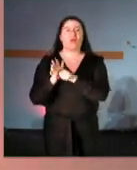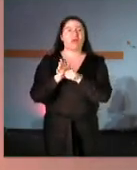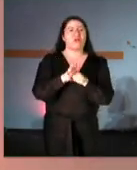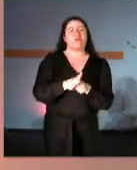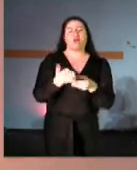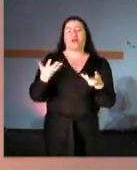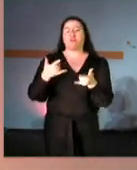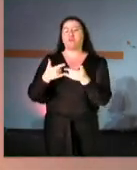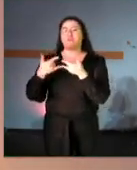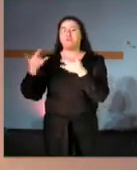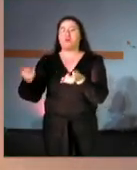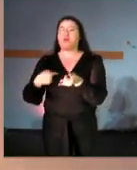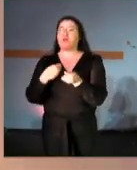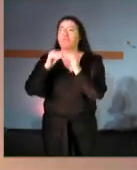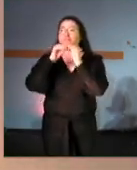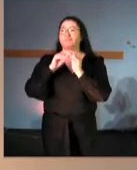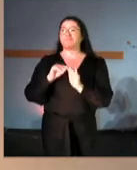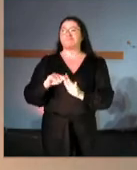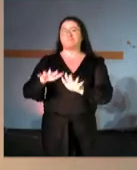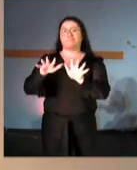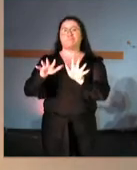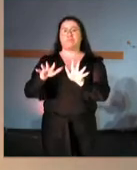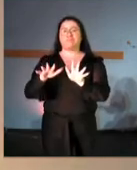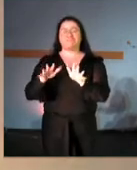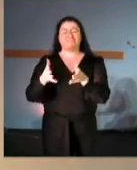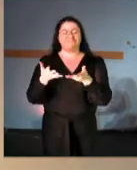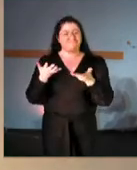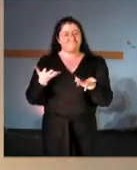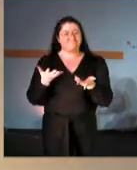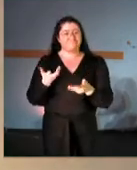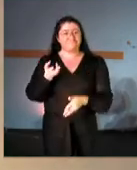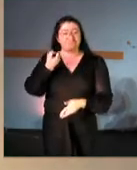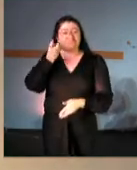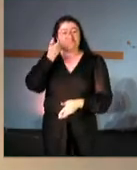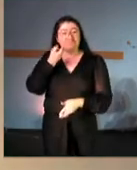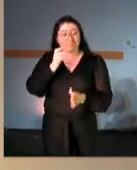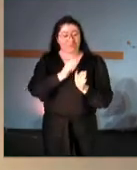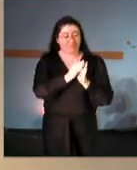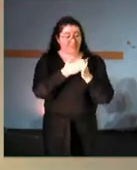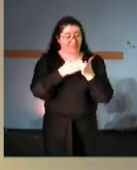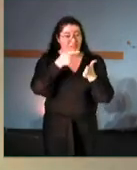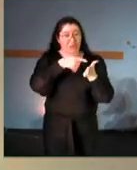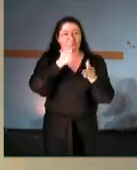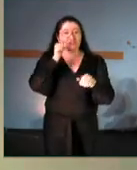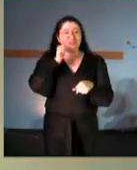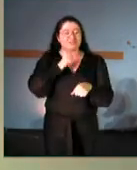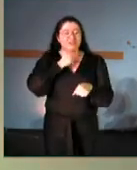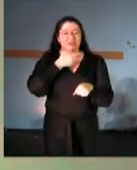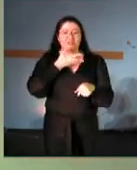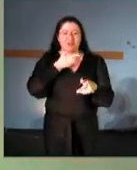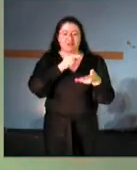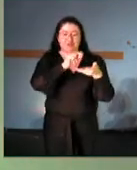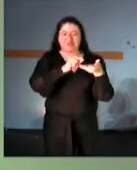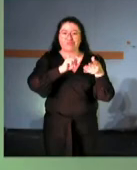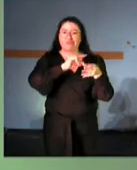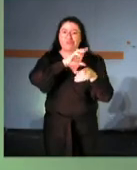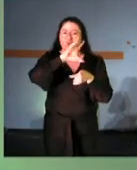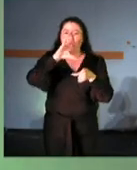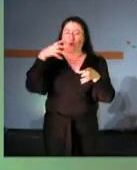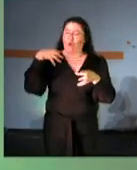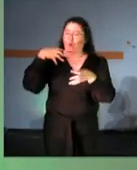las tergiversan. Y por eso allí están en ese libro día a día lo que